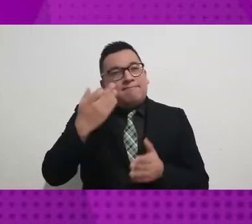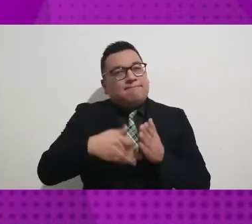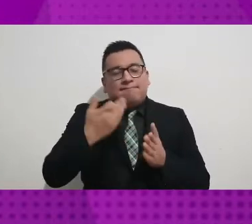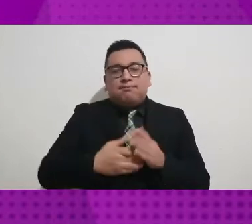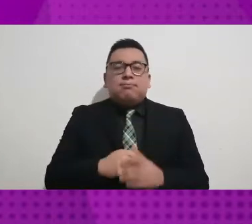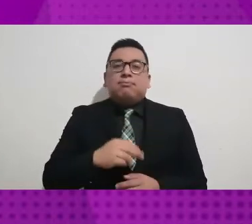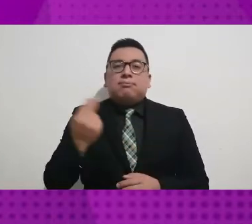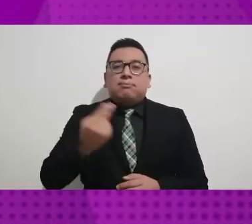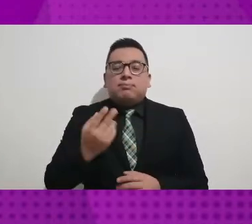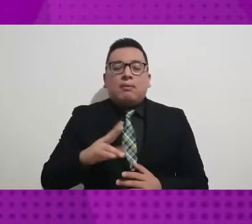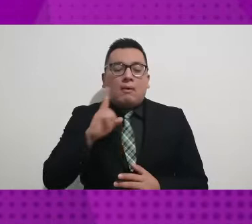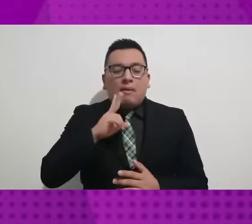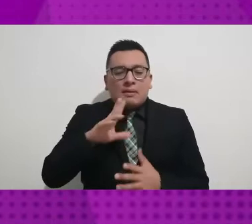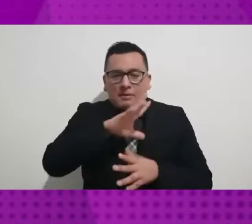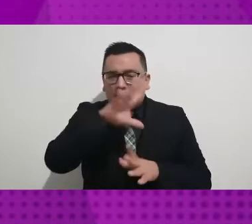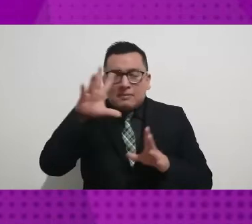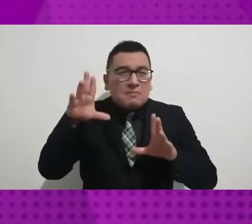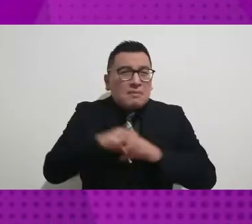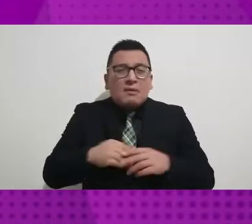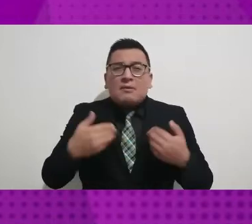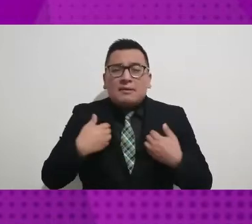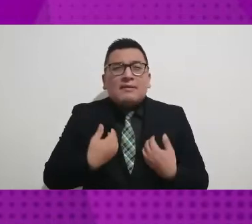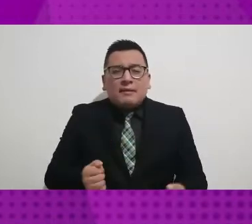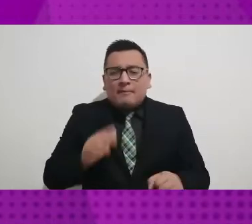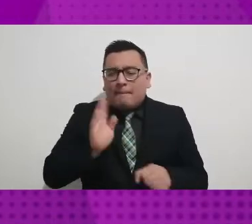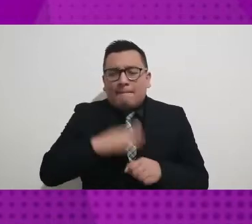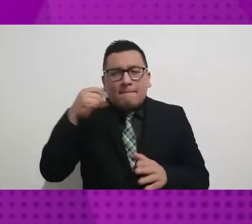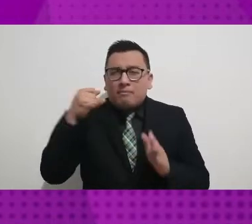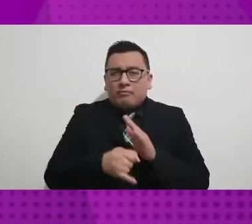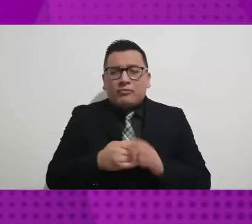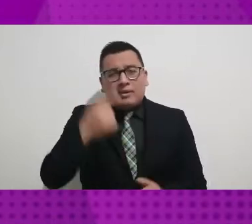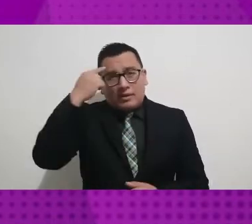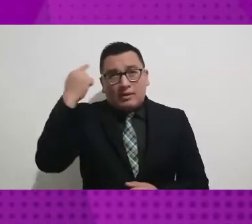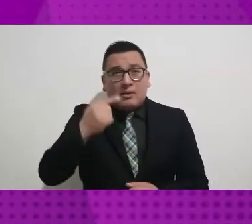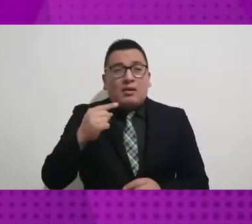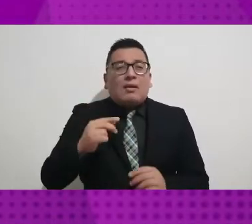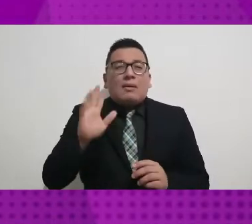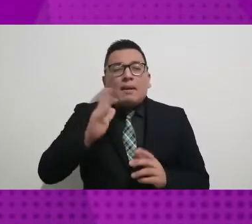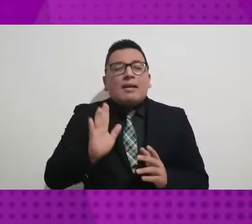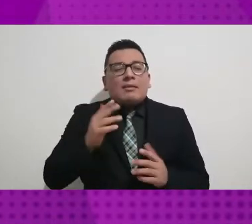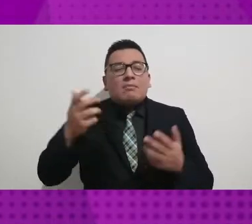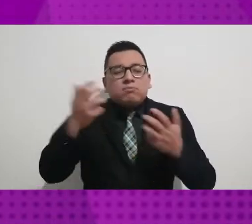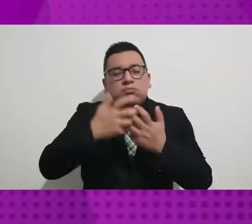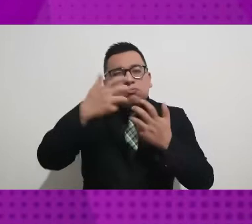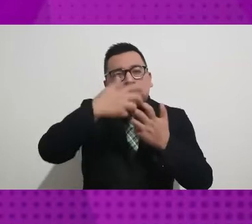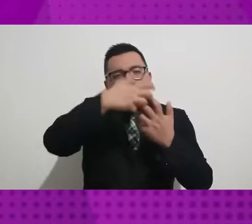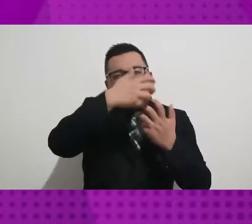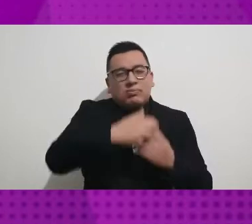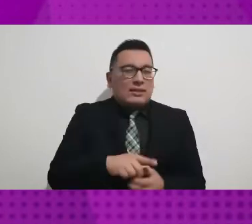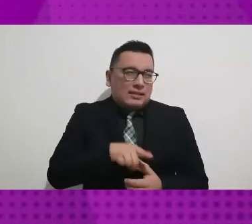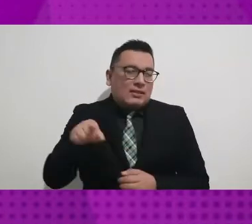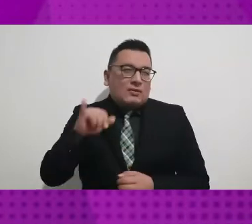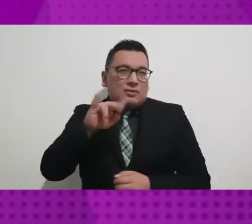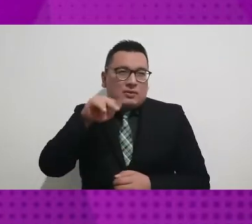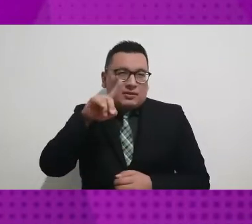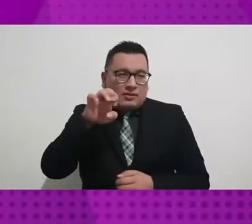que hacerse una reforma más global, entendida de manera más completa para hacer encajar la